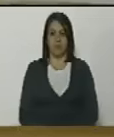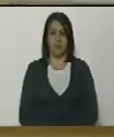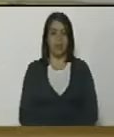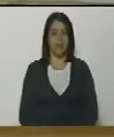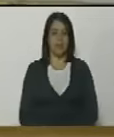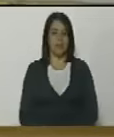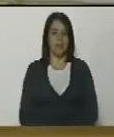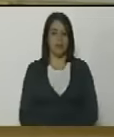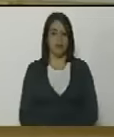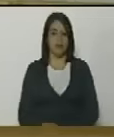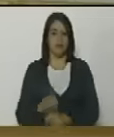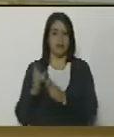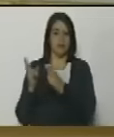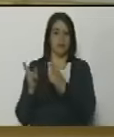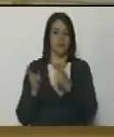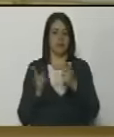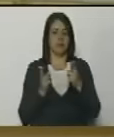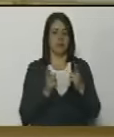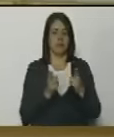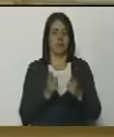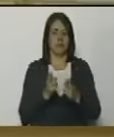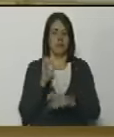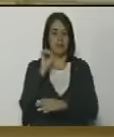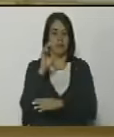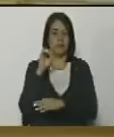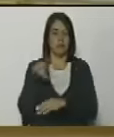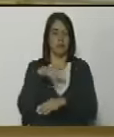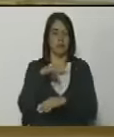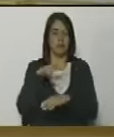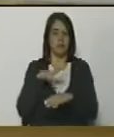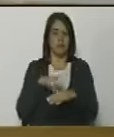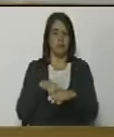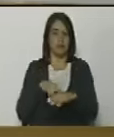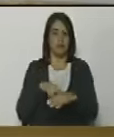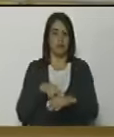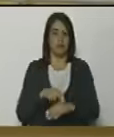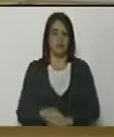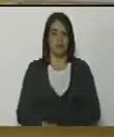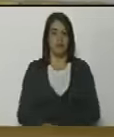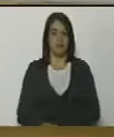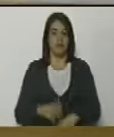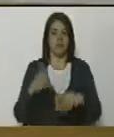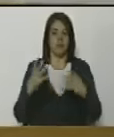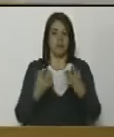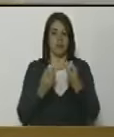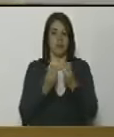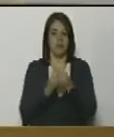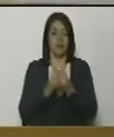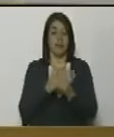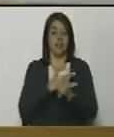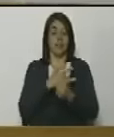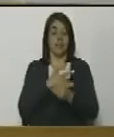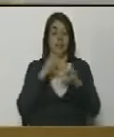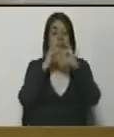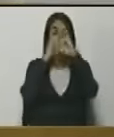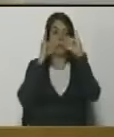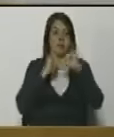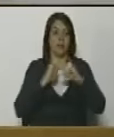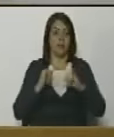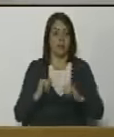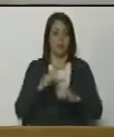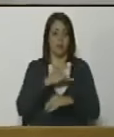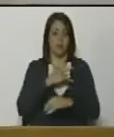Son invitados de esta Asamblea Nacional y nos acompañan, nos sentimos felices de